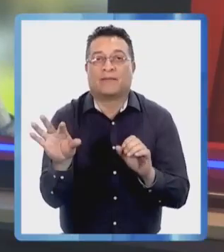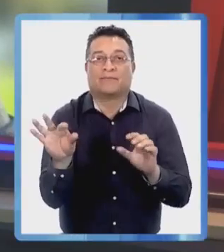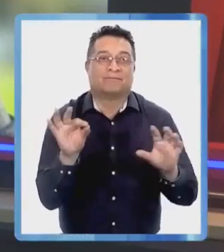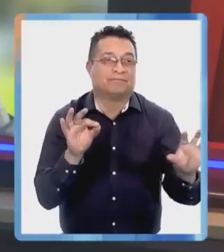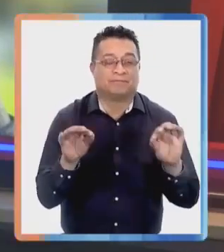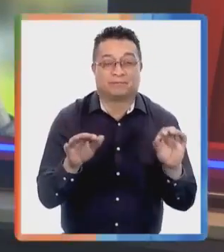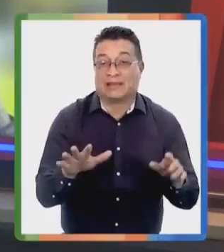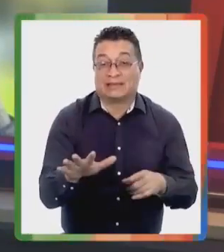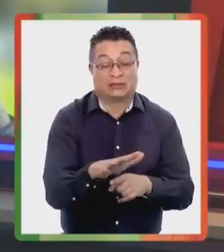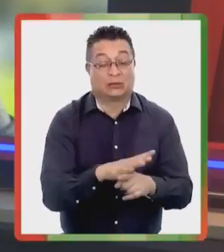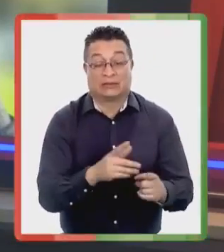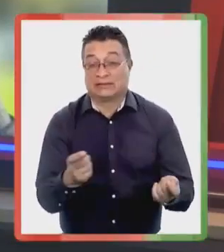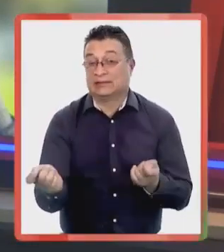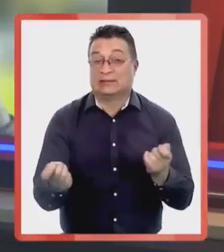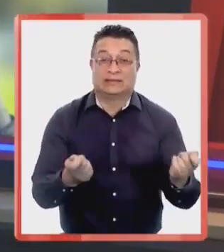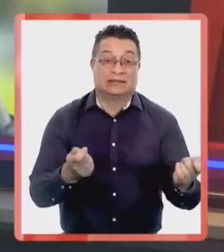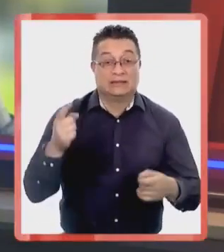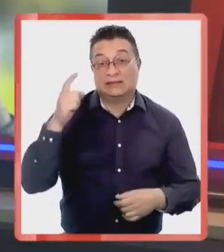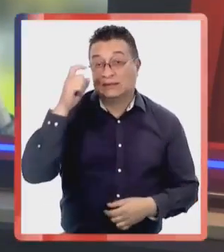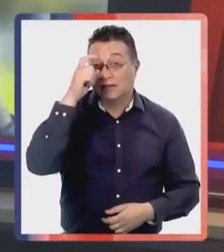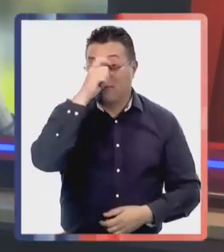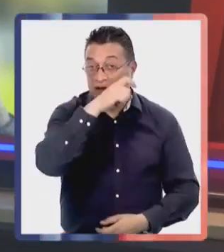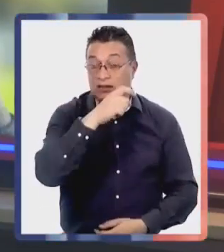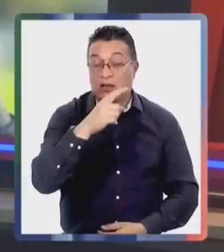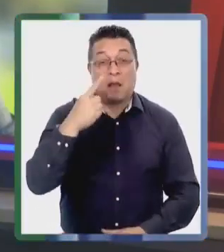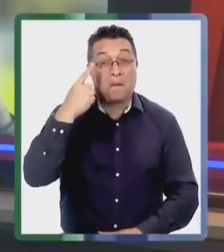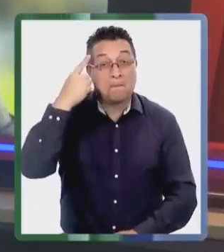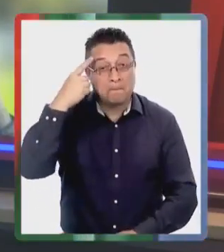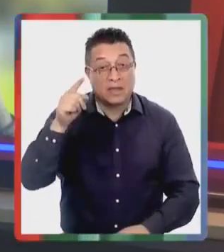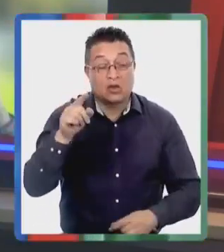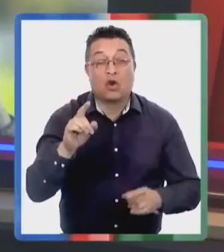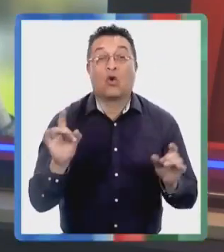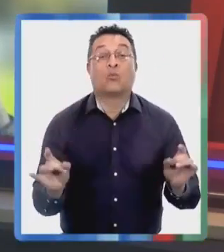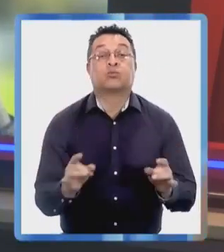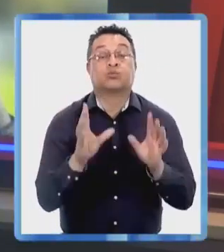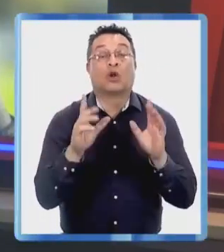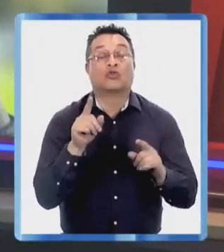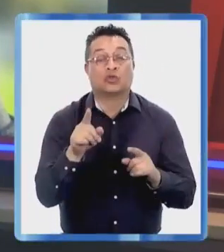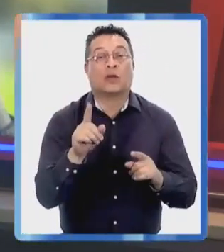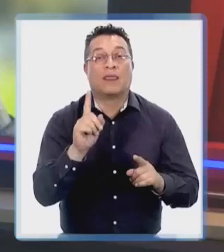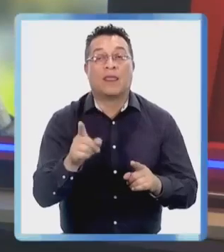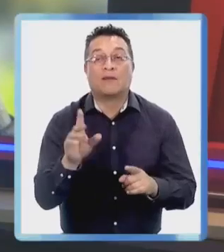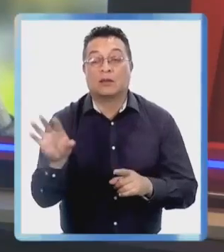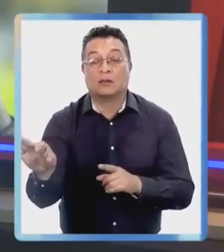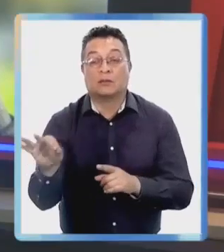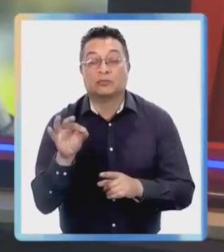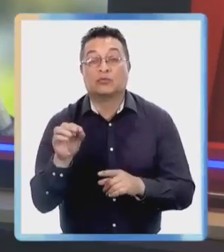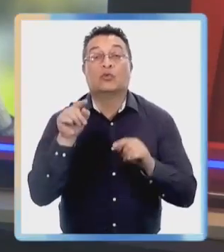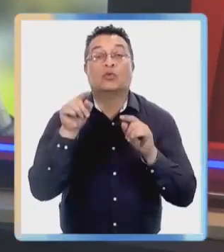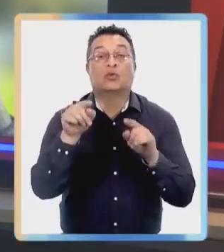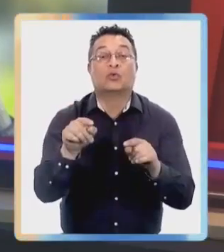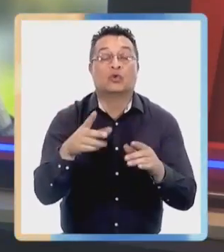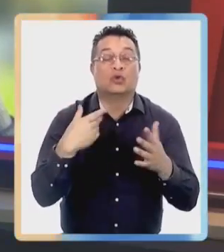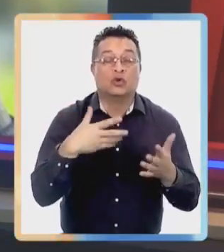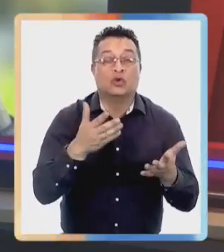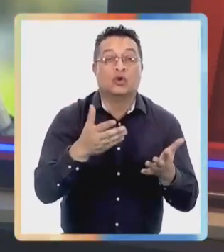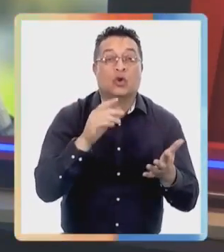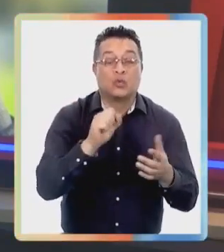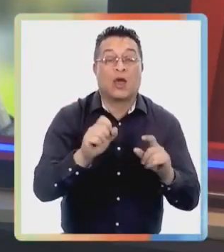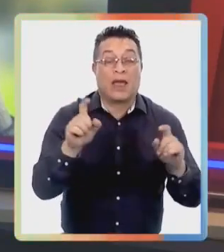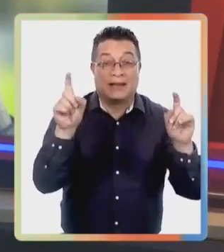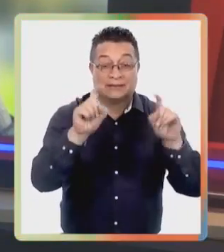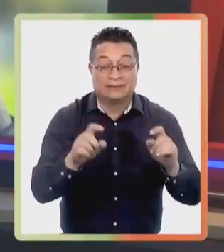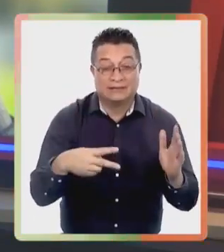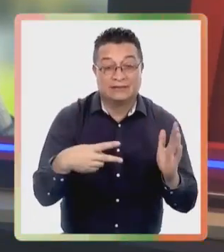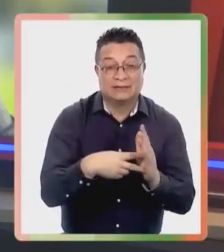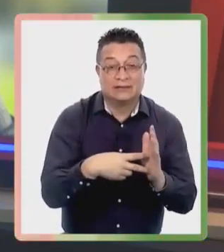estamos viviendo una situación económica bien compleja, doctora, pero a ver, si tuviesen la posibilidad de elegir entre una estufa, por ejemplo,